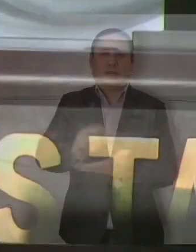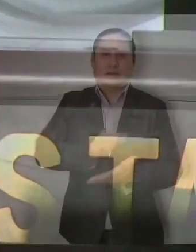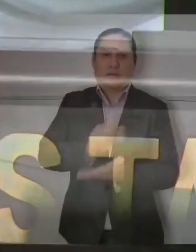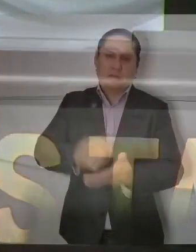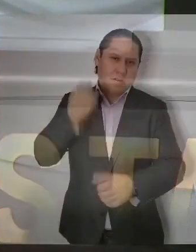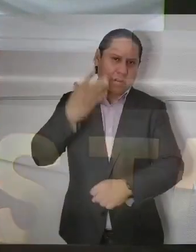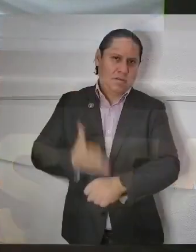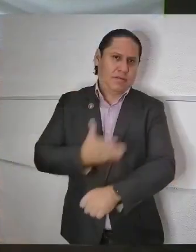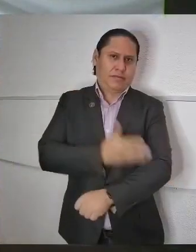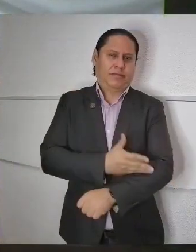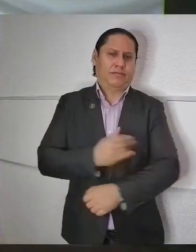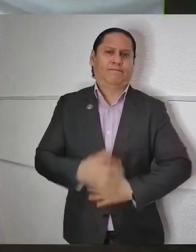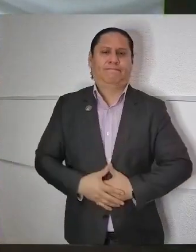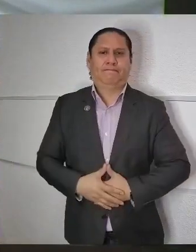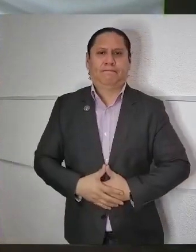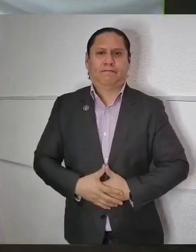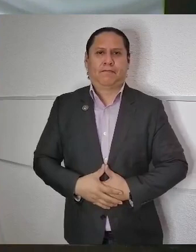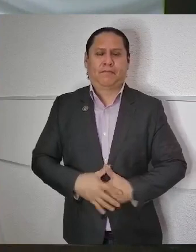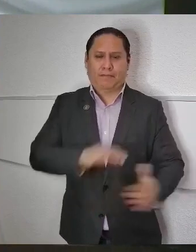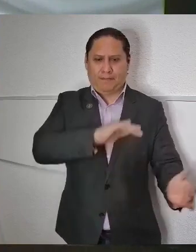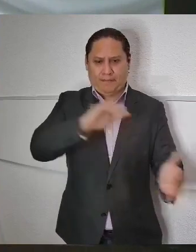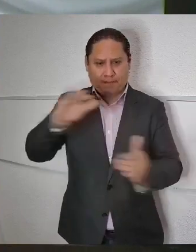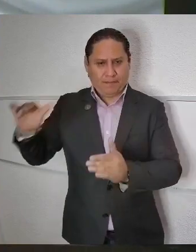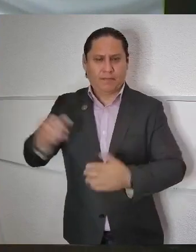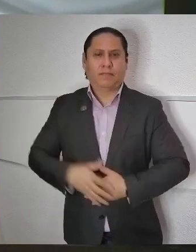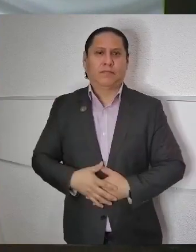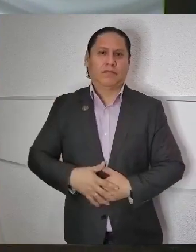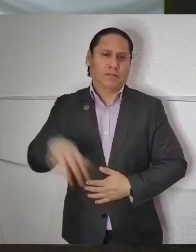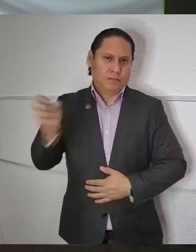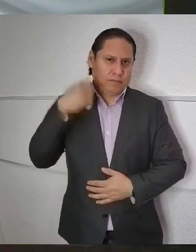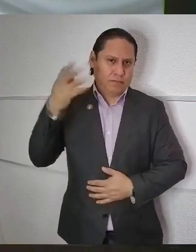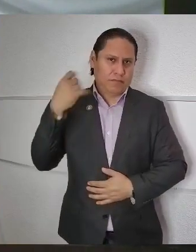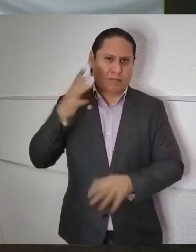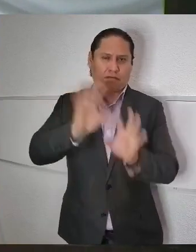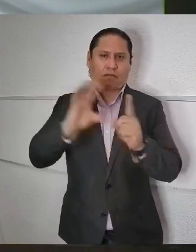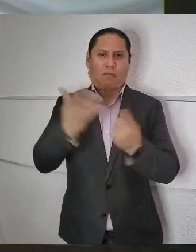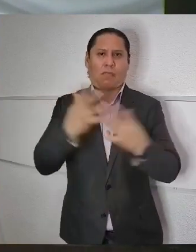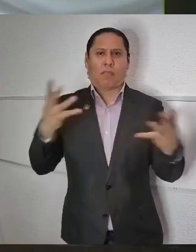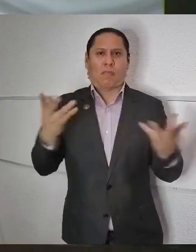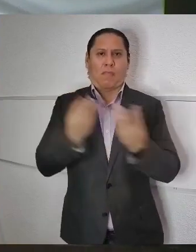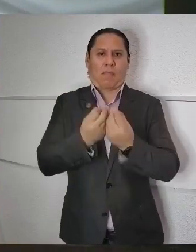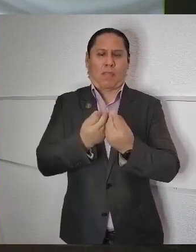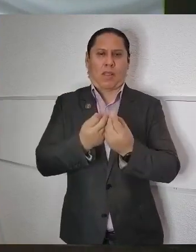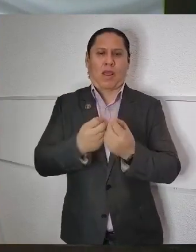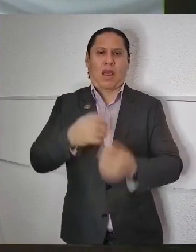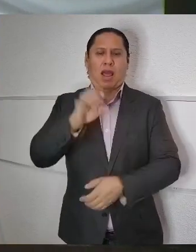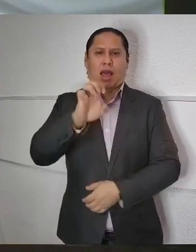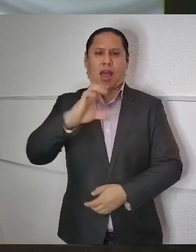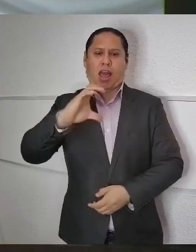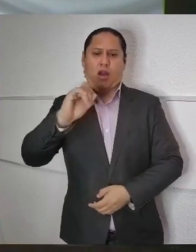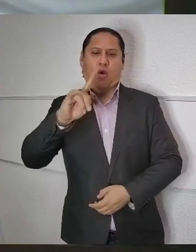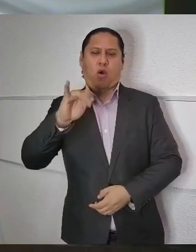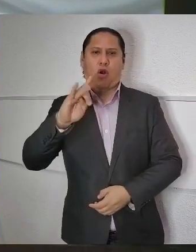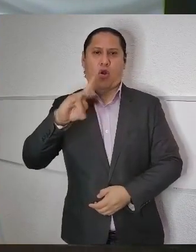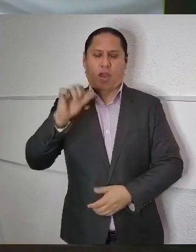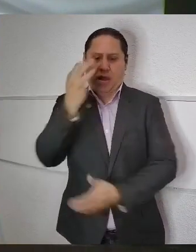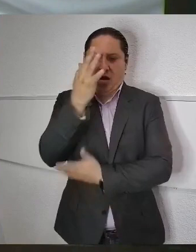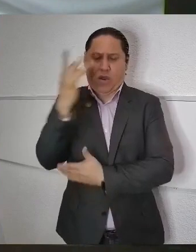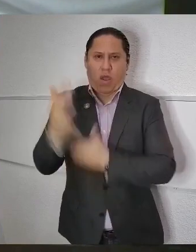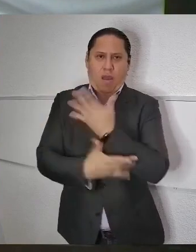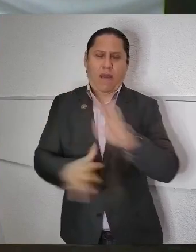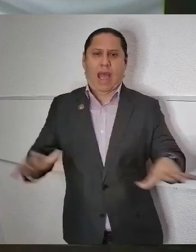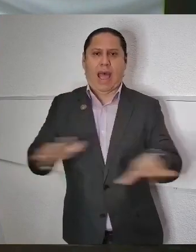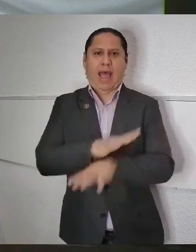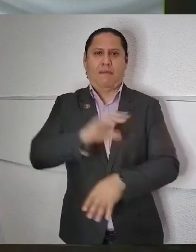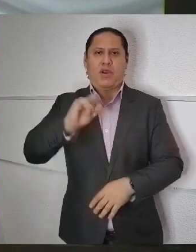de la sesión anterior. Honorable Asamblea, las Comisiones Unidas de Ecología y Cambio Climático y